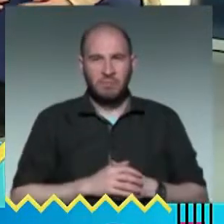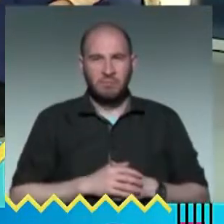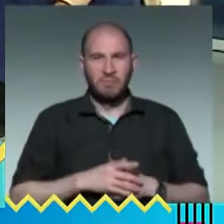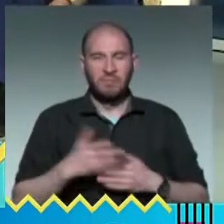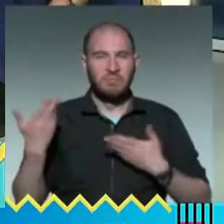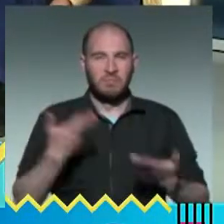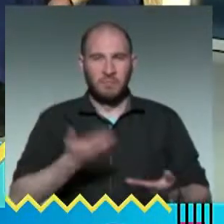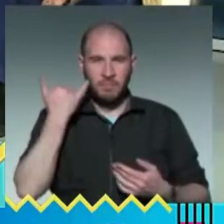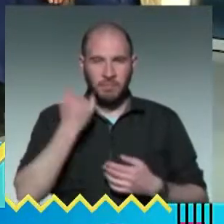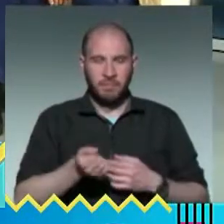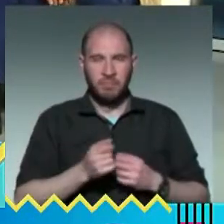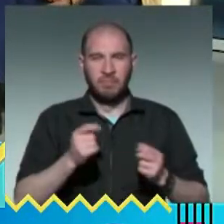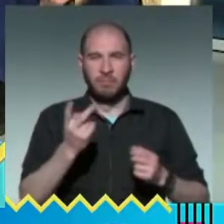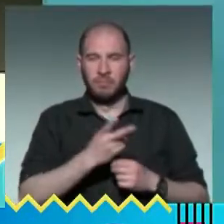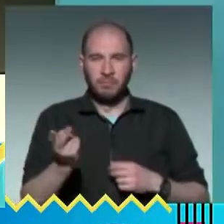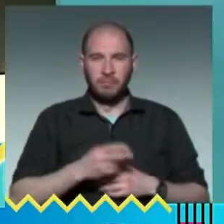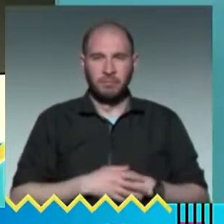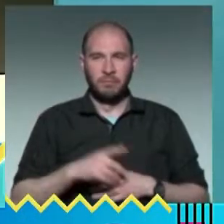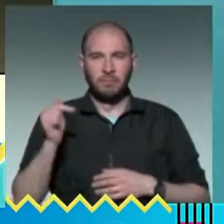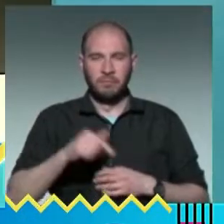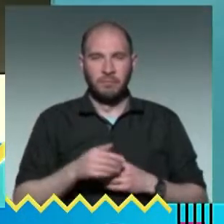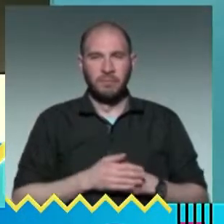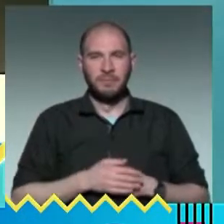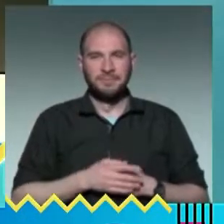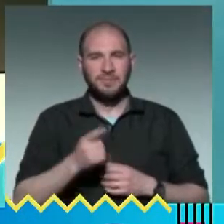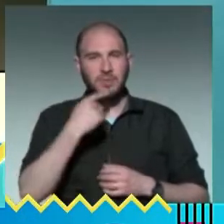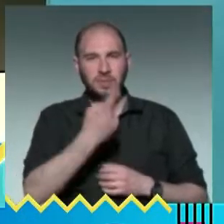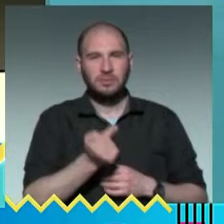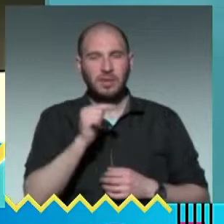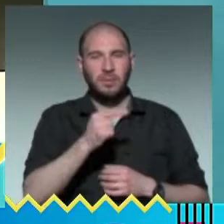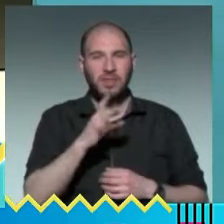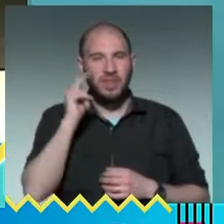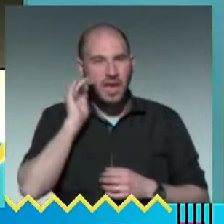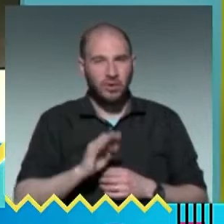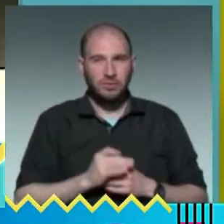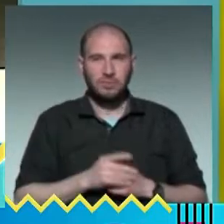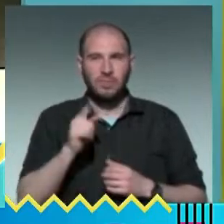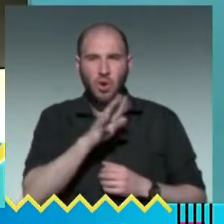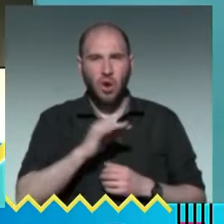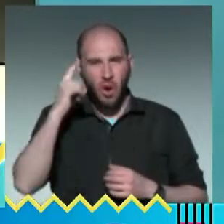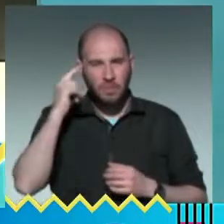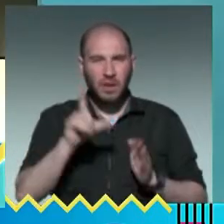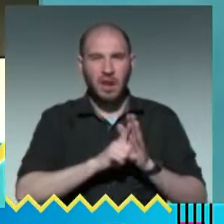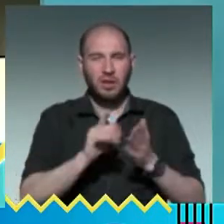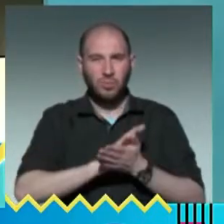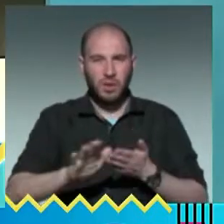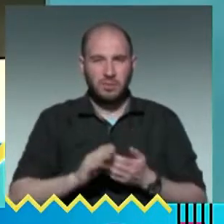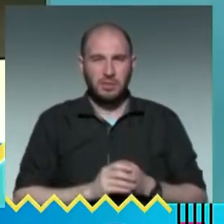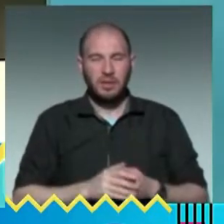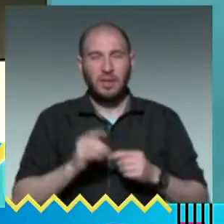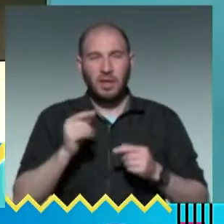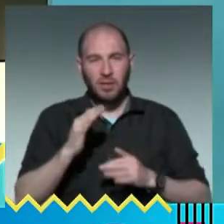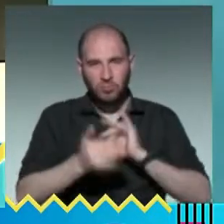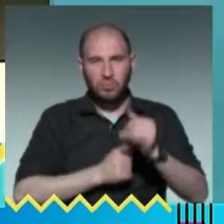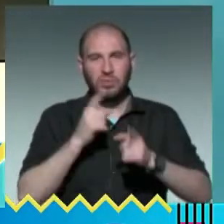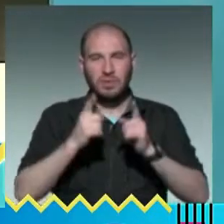hecha la presentación de los dos y ahora sí preguntarte a vos, Diego, bueno, ¿qué Sí. pensás de esta nueva ley? Y obviamente, bueno, ya ir